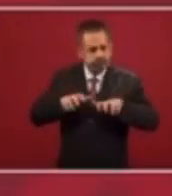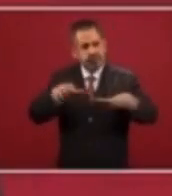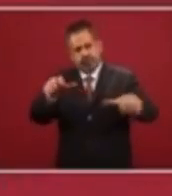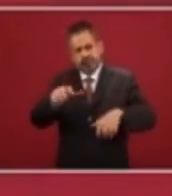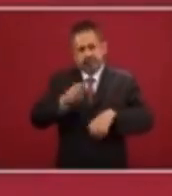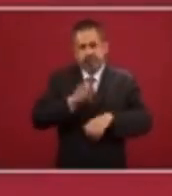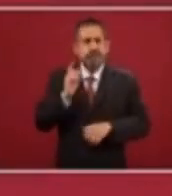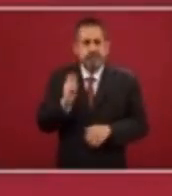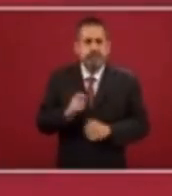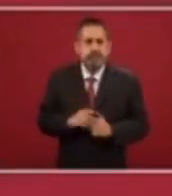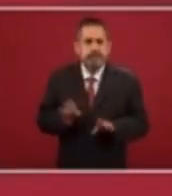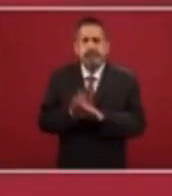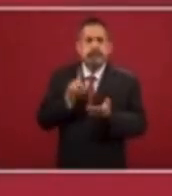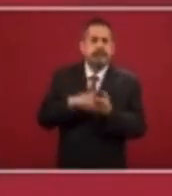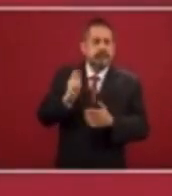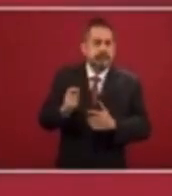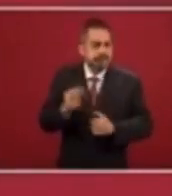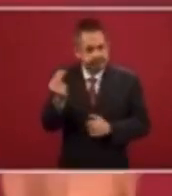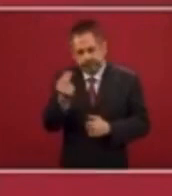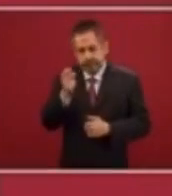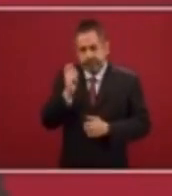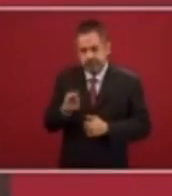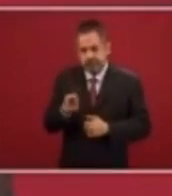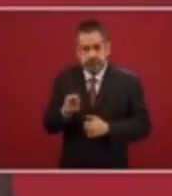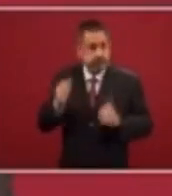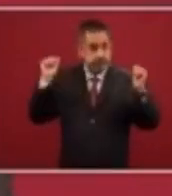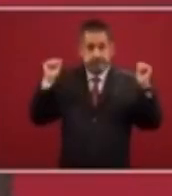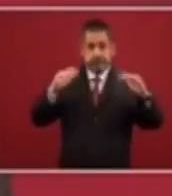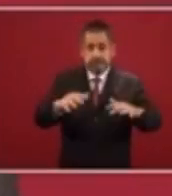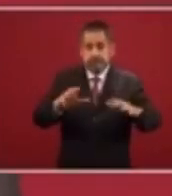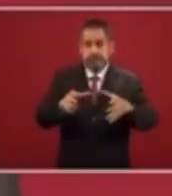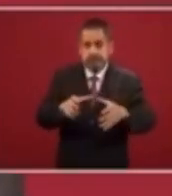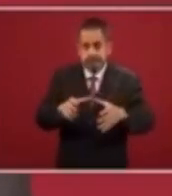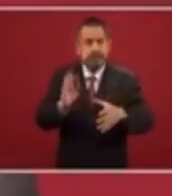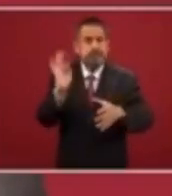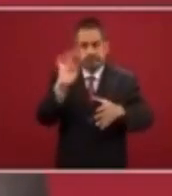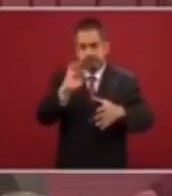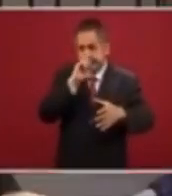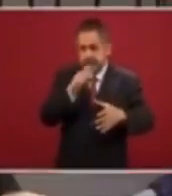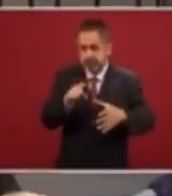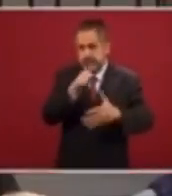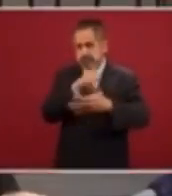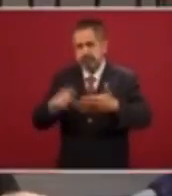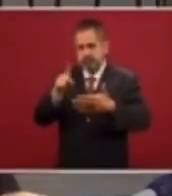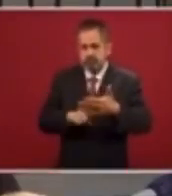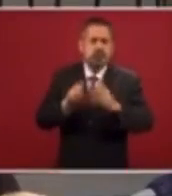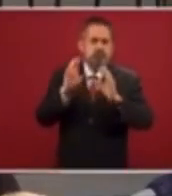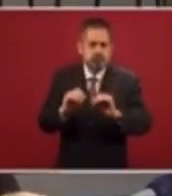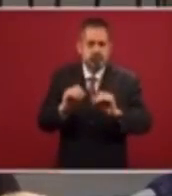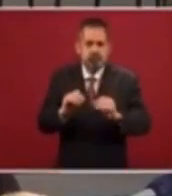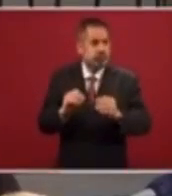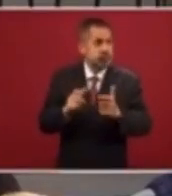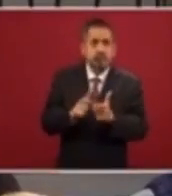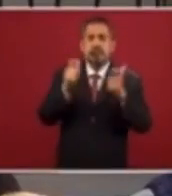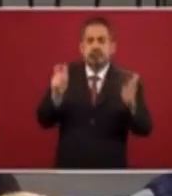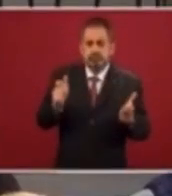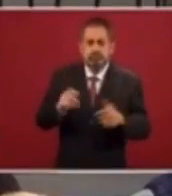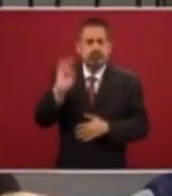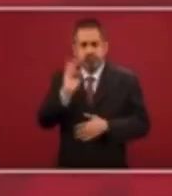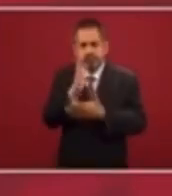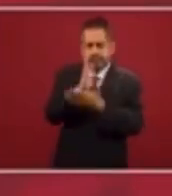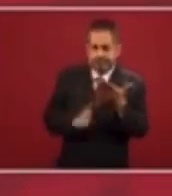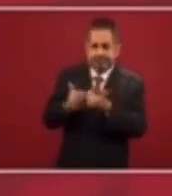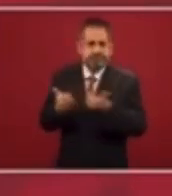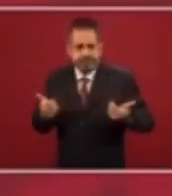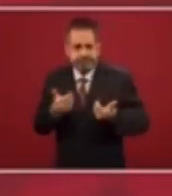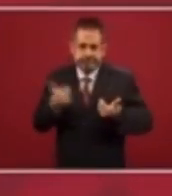y va a haber un momento en donde pudiera ser necesario que concentraciones masivas de menor tamaño pudieran estar cancelarse o bien concentraciones de mayor tamaño pudieran